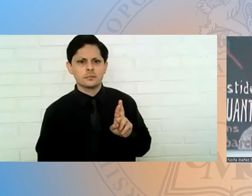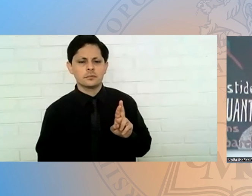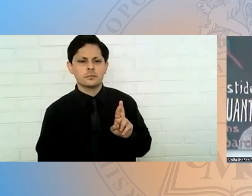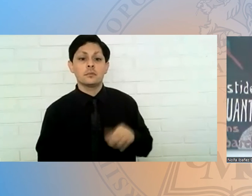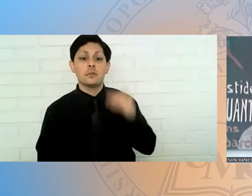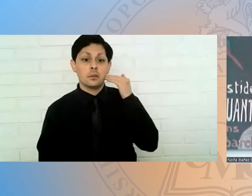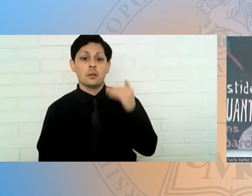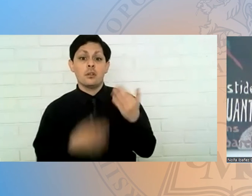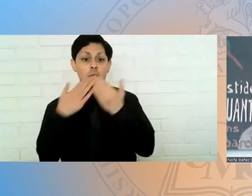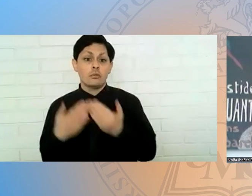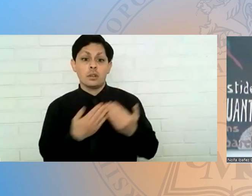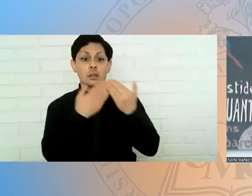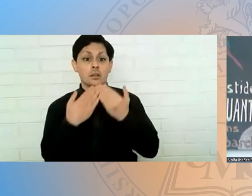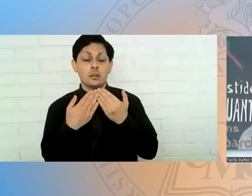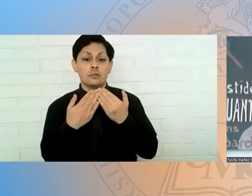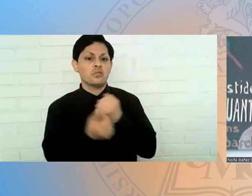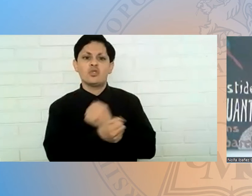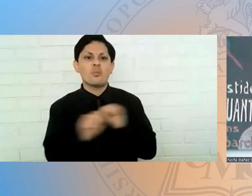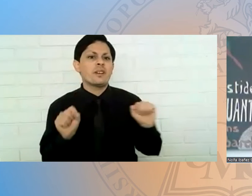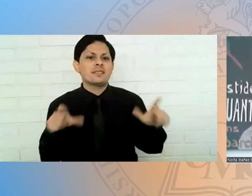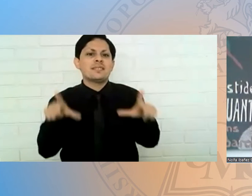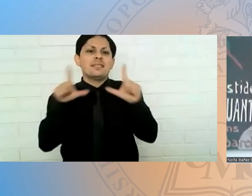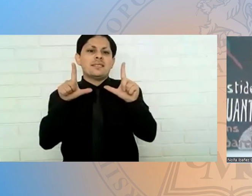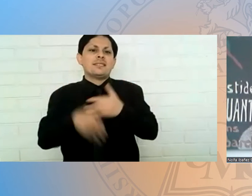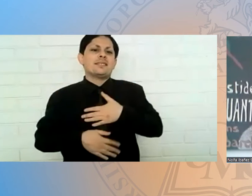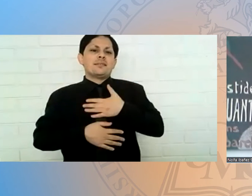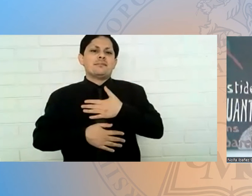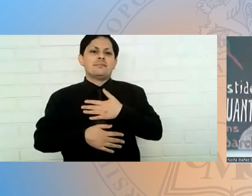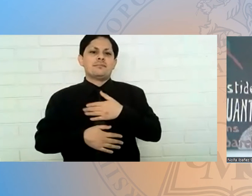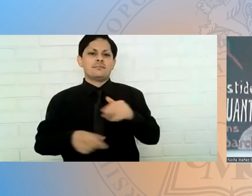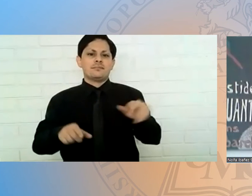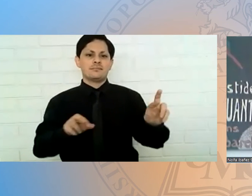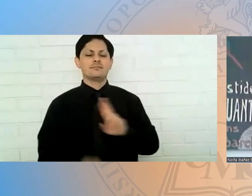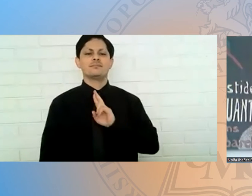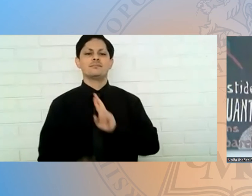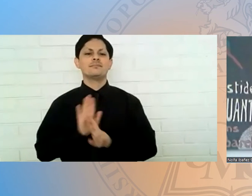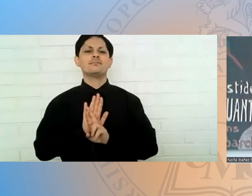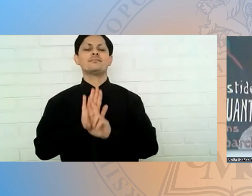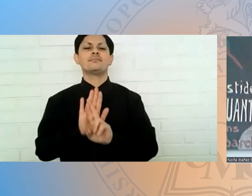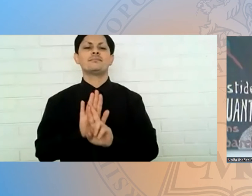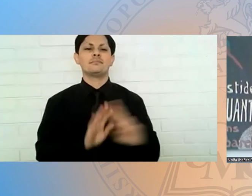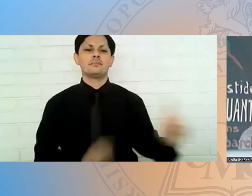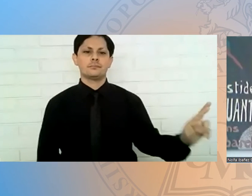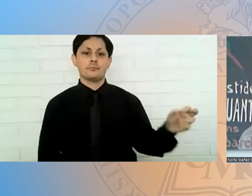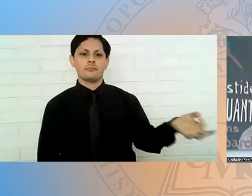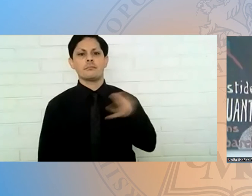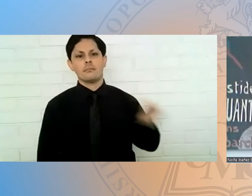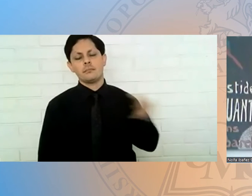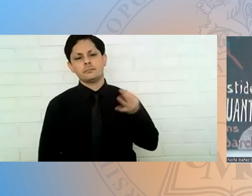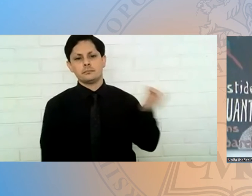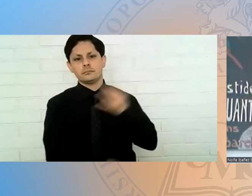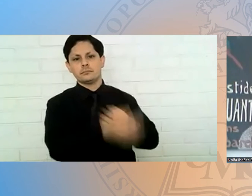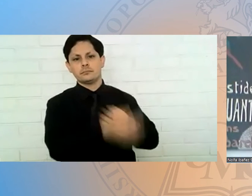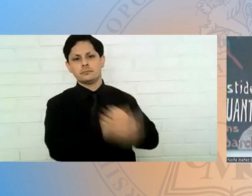estudiantes no se pueden sentir reconocidos en esa clase, porque si bien es cierto, les preguntaron su experiencia, y repito, con